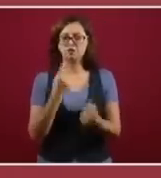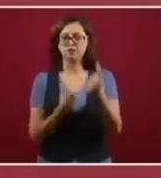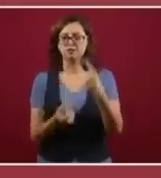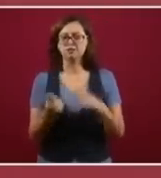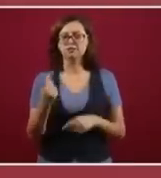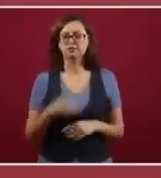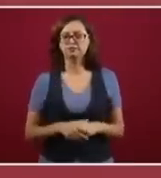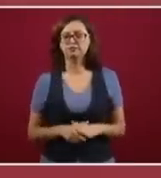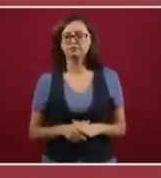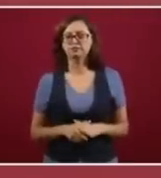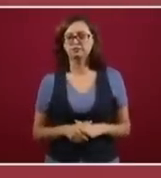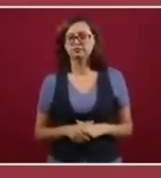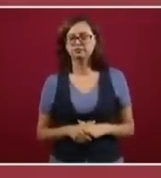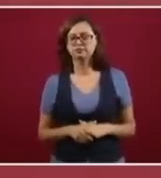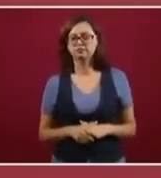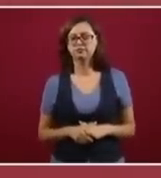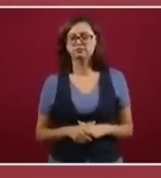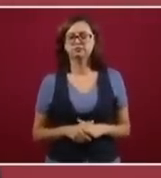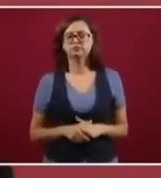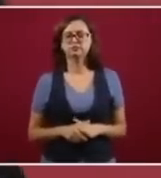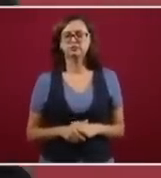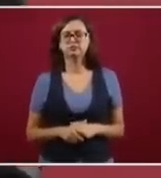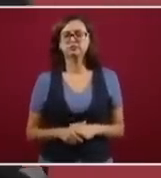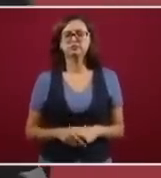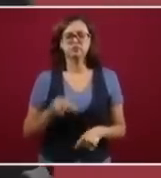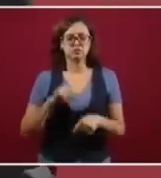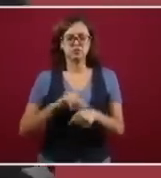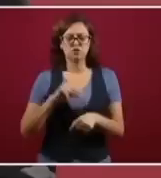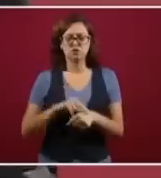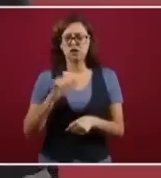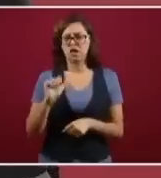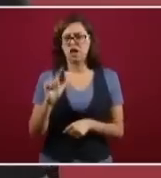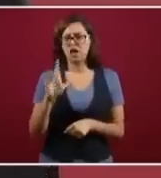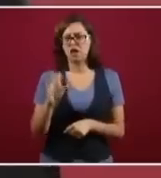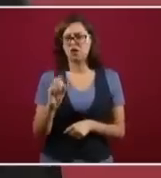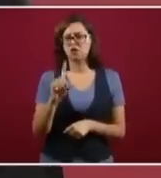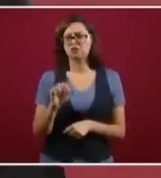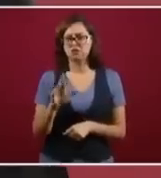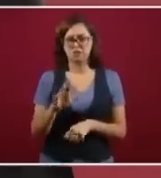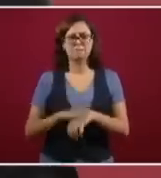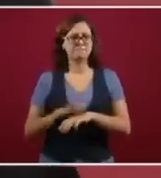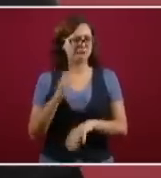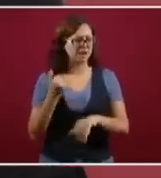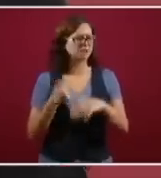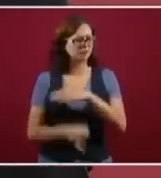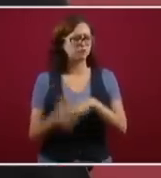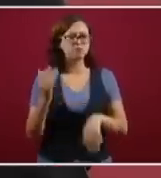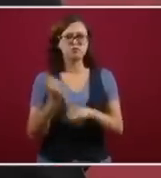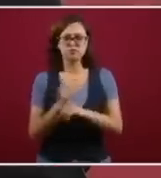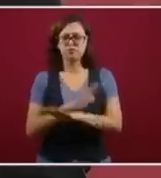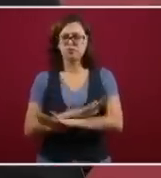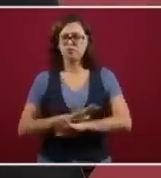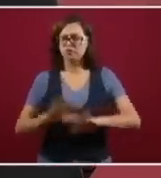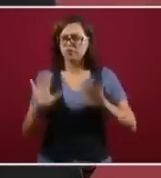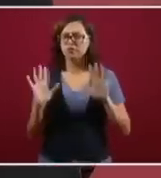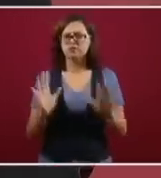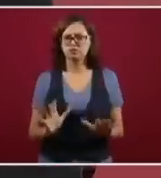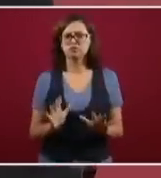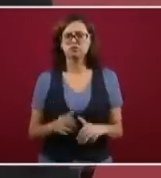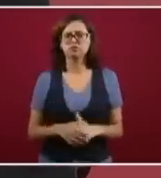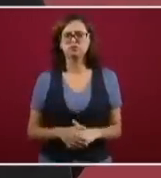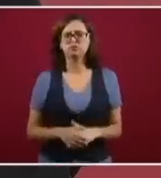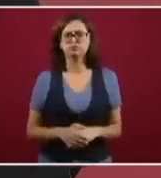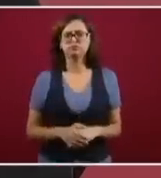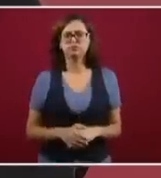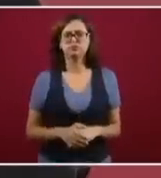El doctor Alcocer les explica para que tengamos toda la